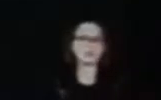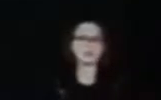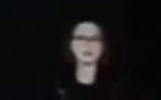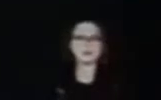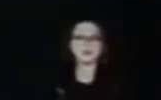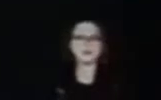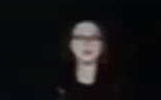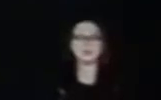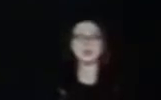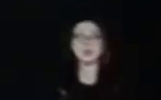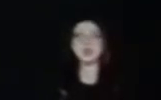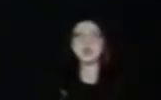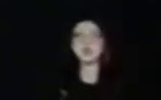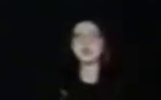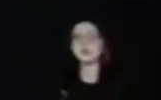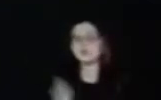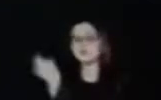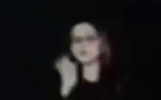No habría